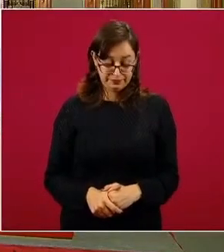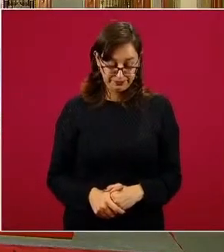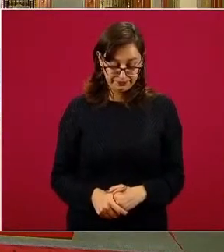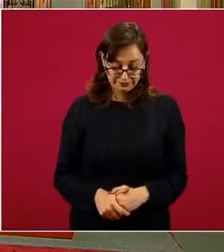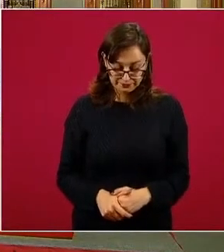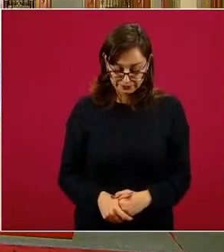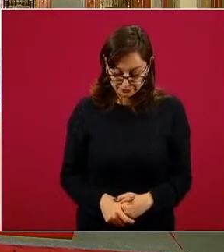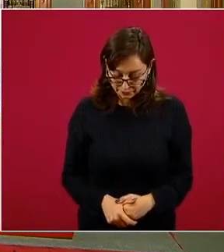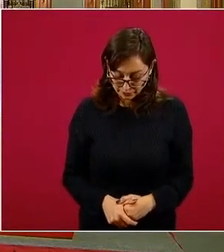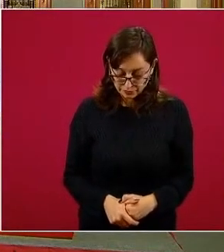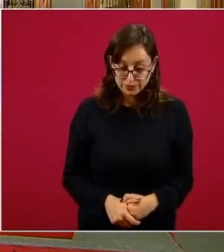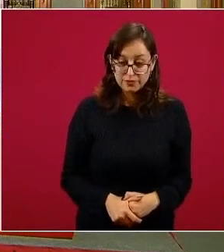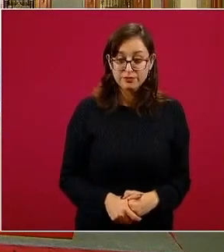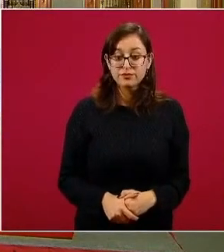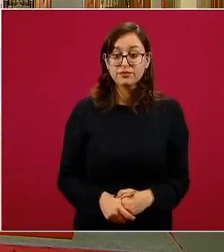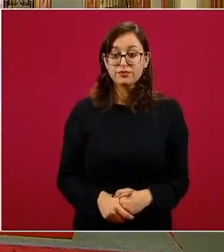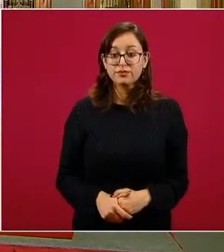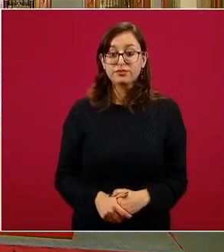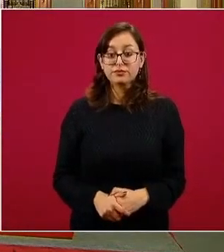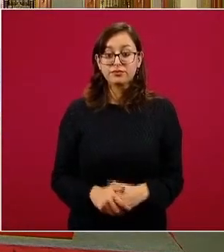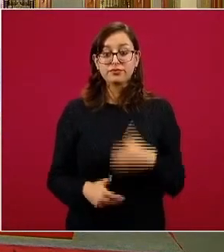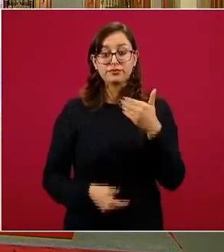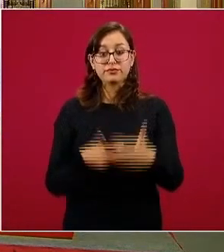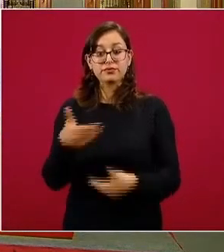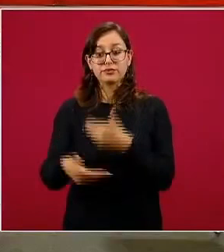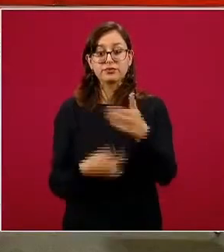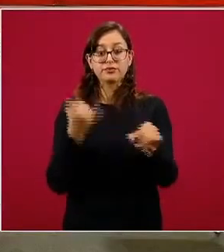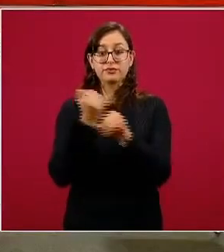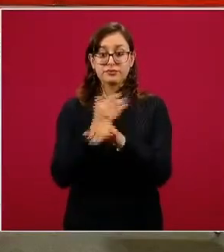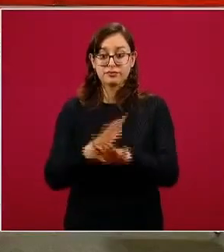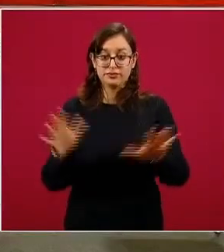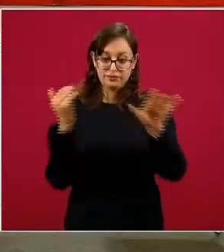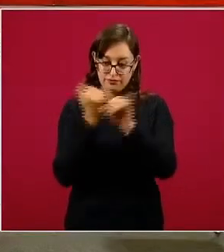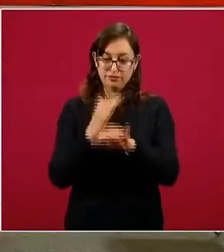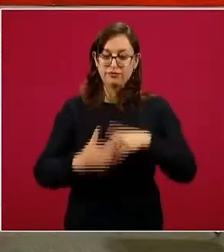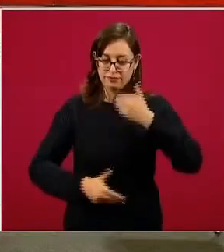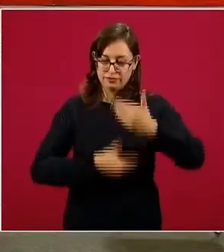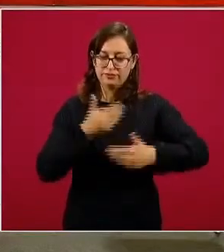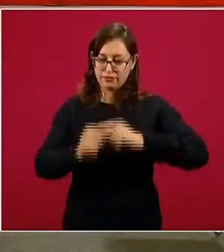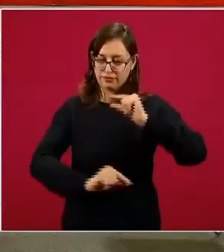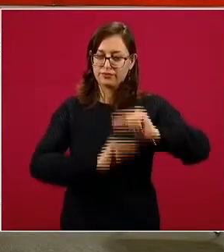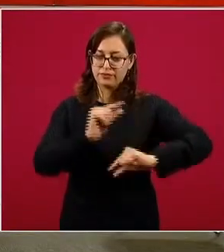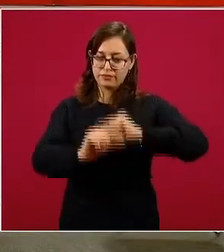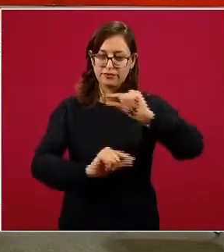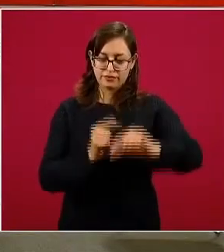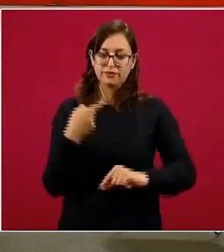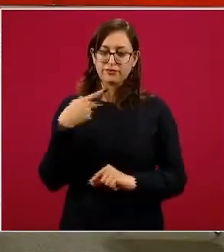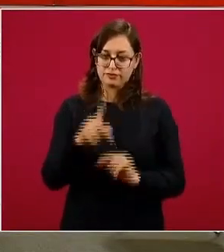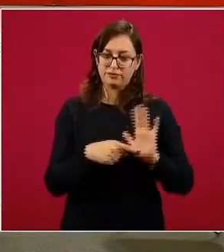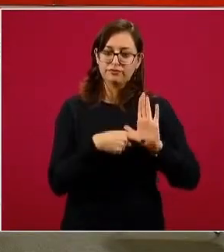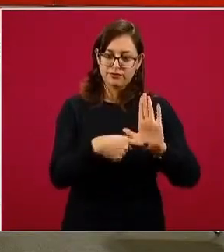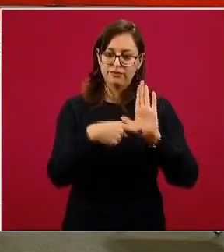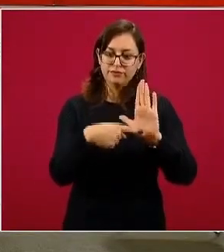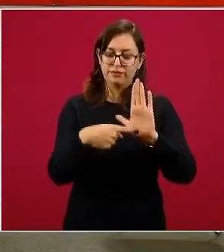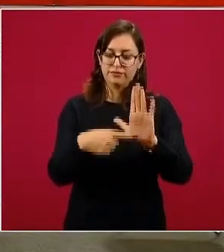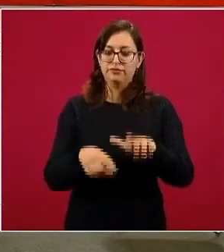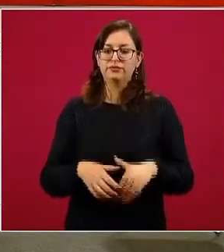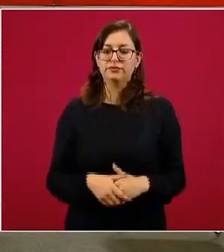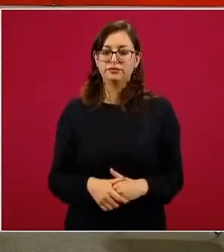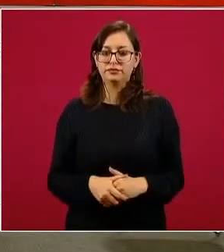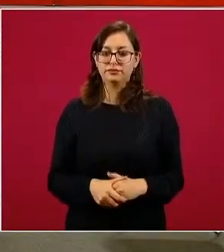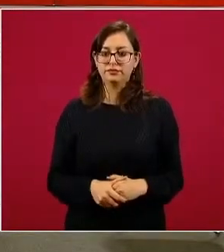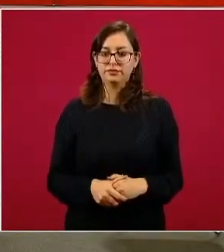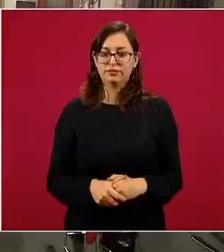Lo vamos a ir procesando, ya son demasiados detalles, pero vamos a ir presentando actualizaciones de los protocolos de acuerdo a los que estén públicamente